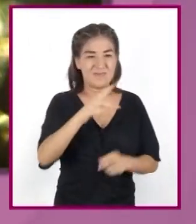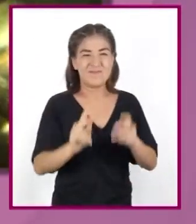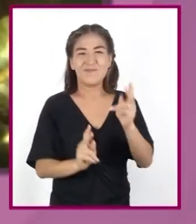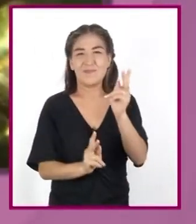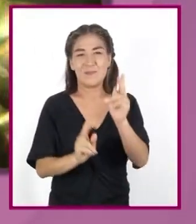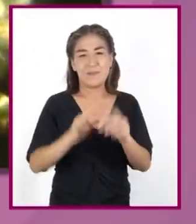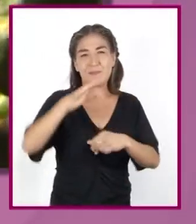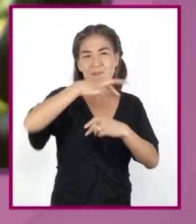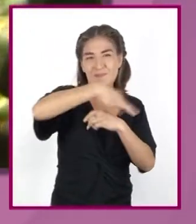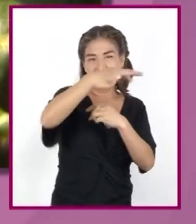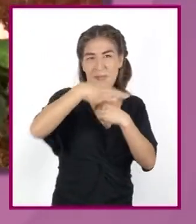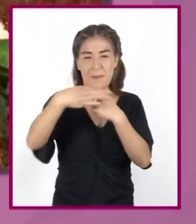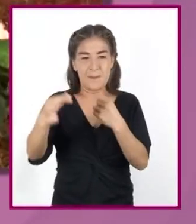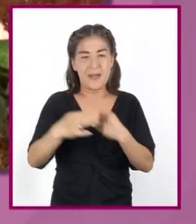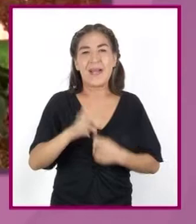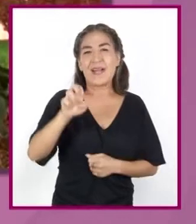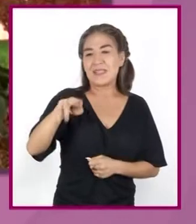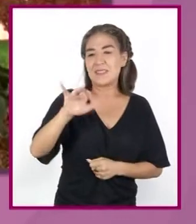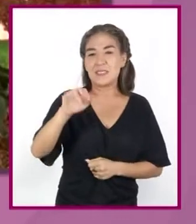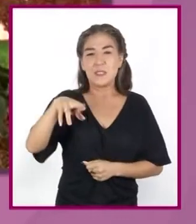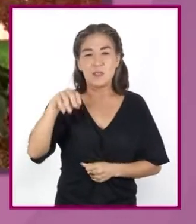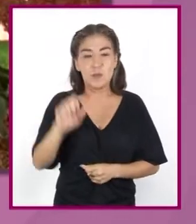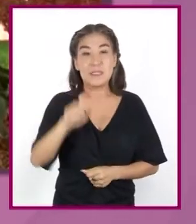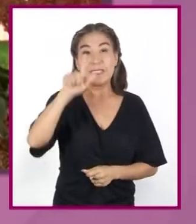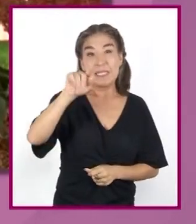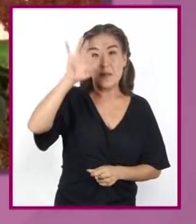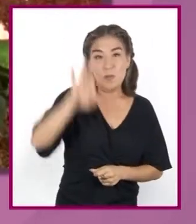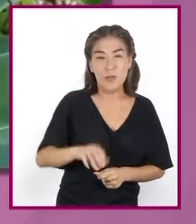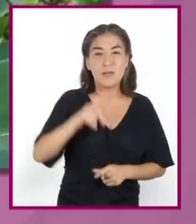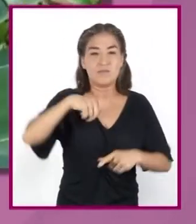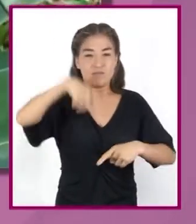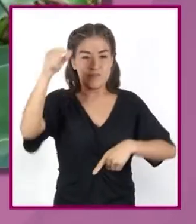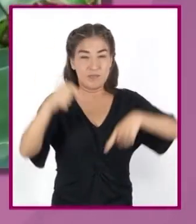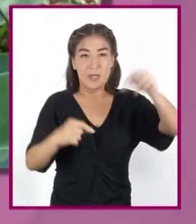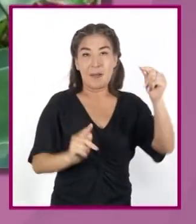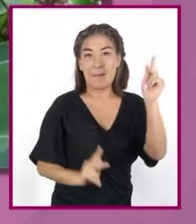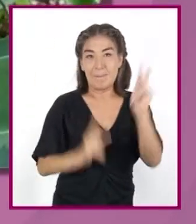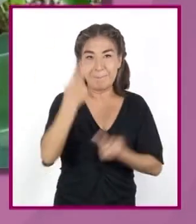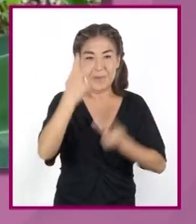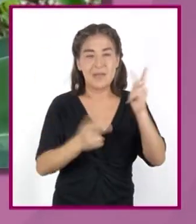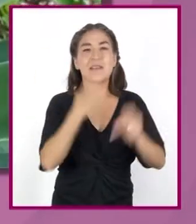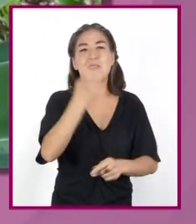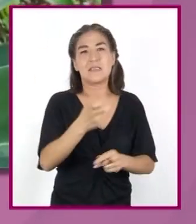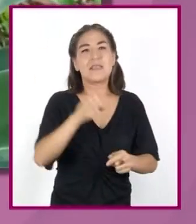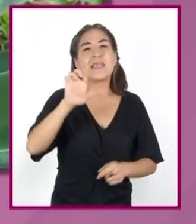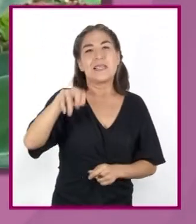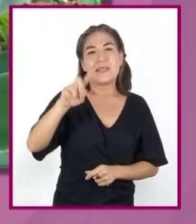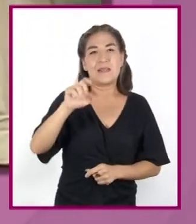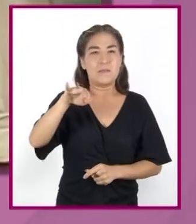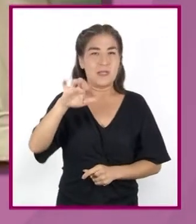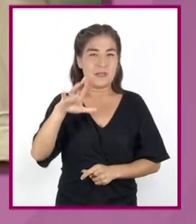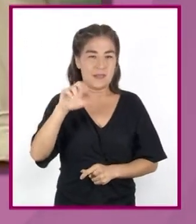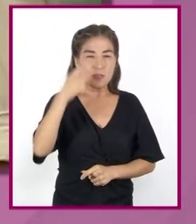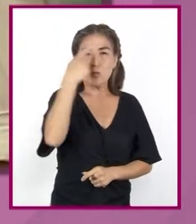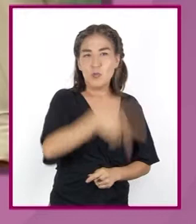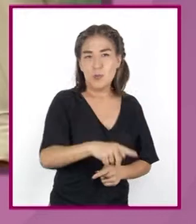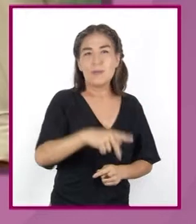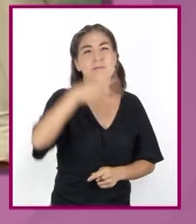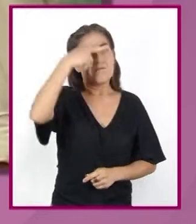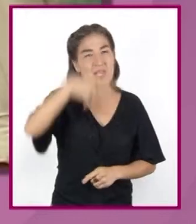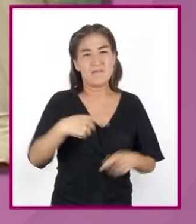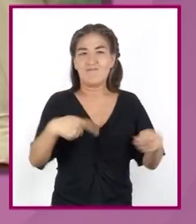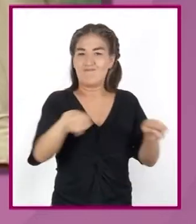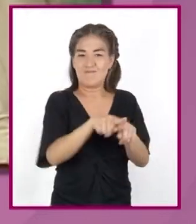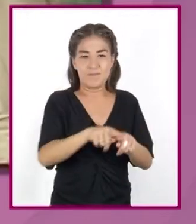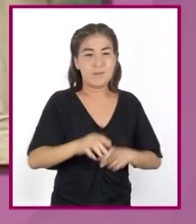el 20% de los encinos y el 70% de los magueyes son especies endémicas de México.